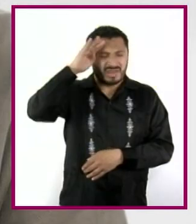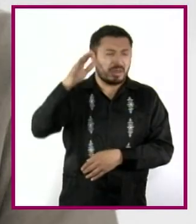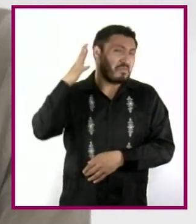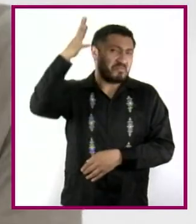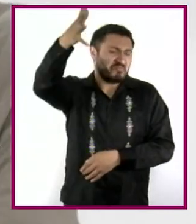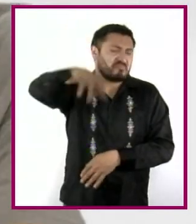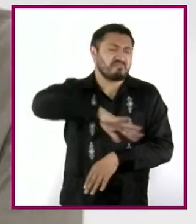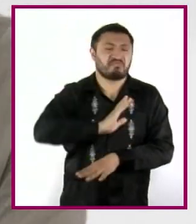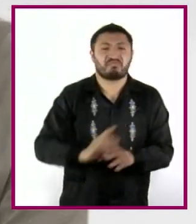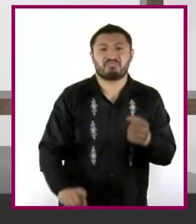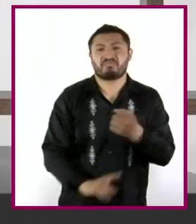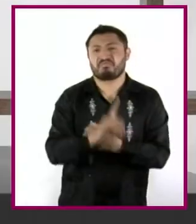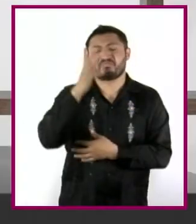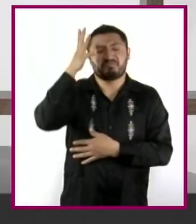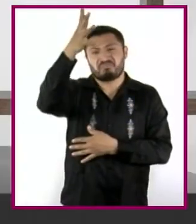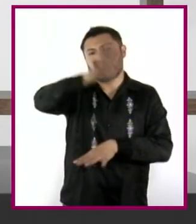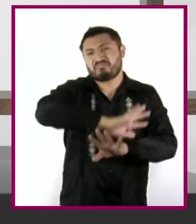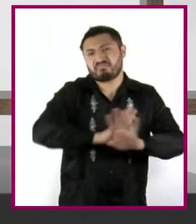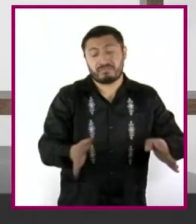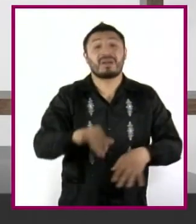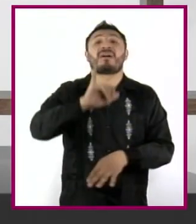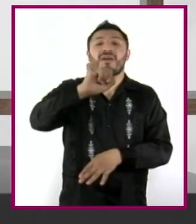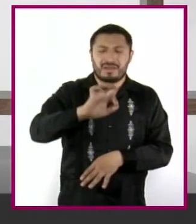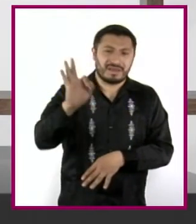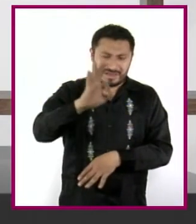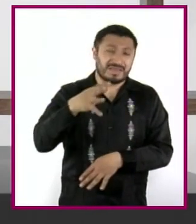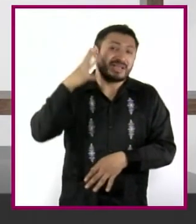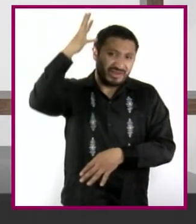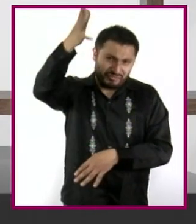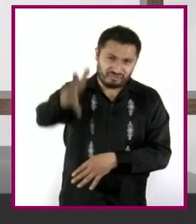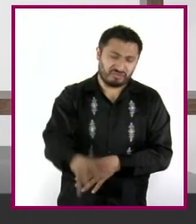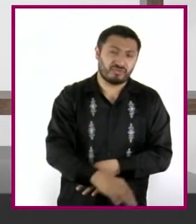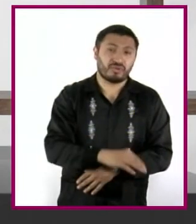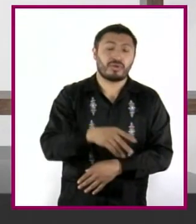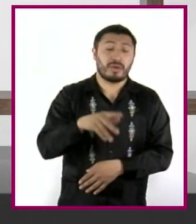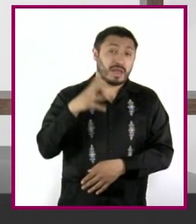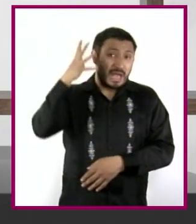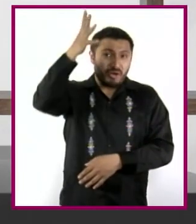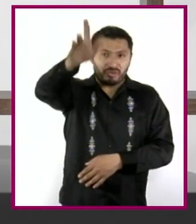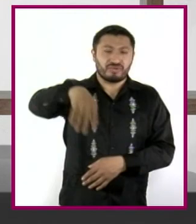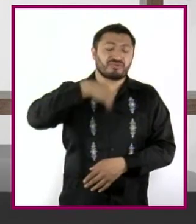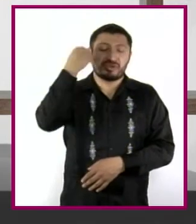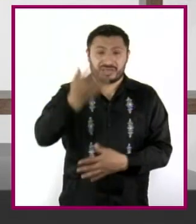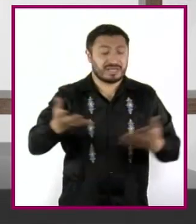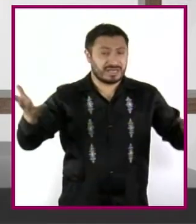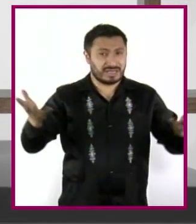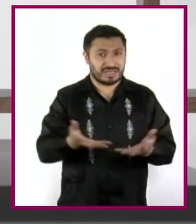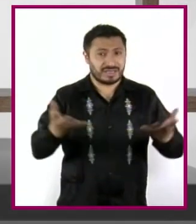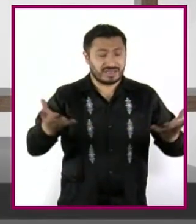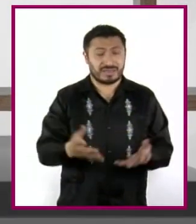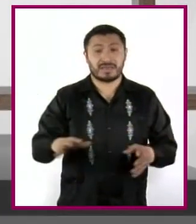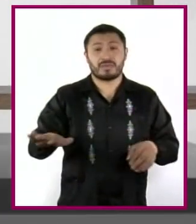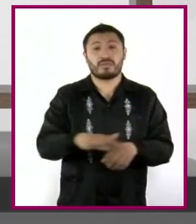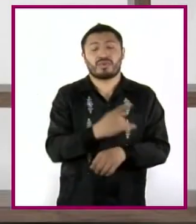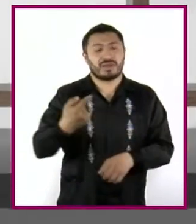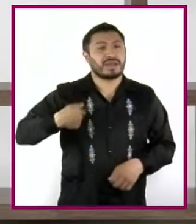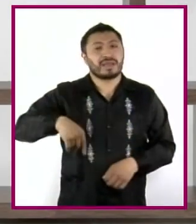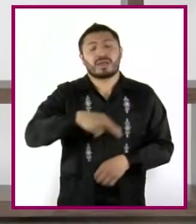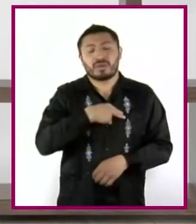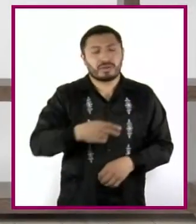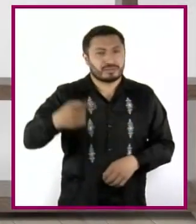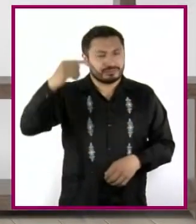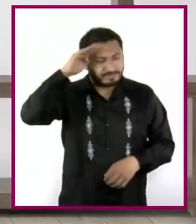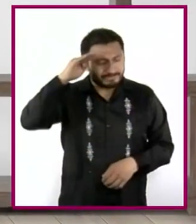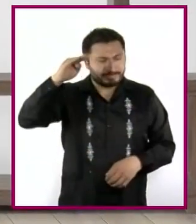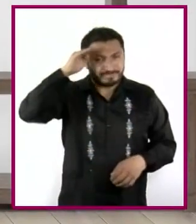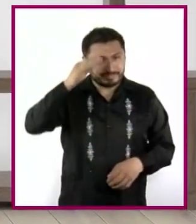un problema del futuro. Y sí, es un problema del futuro que queramos construir, porque nuestra actitud ante la muerte, con